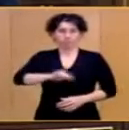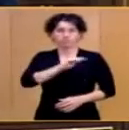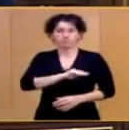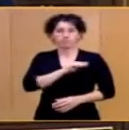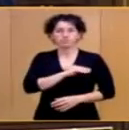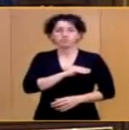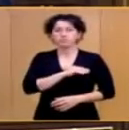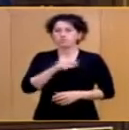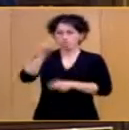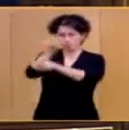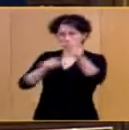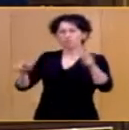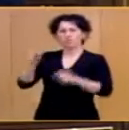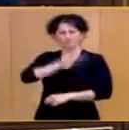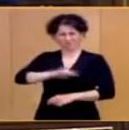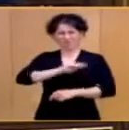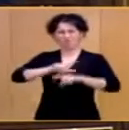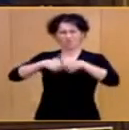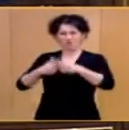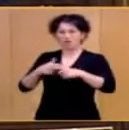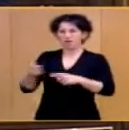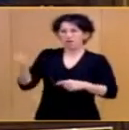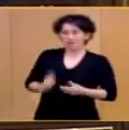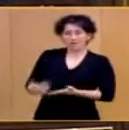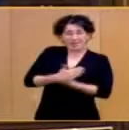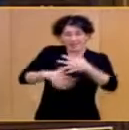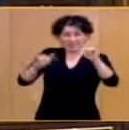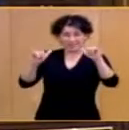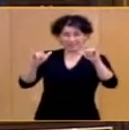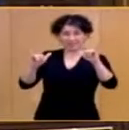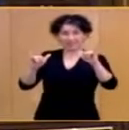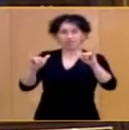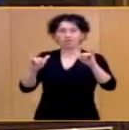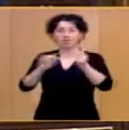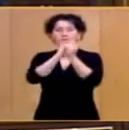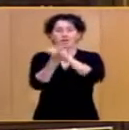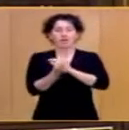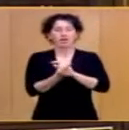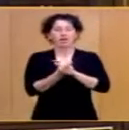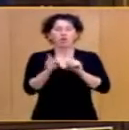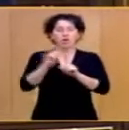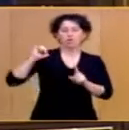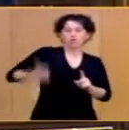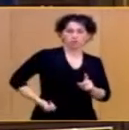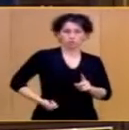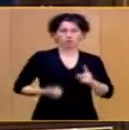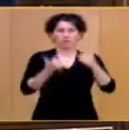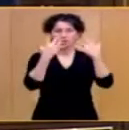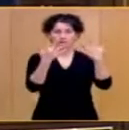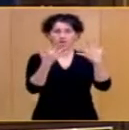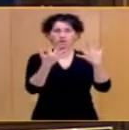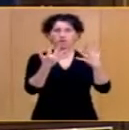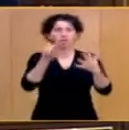mientras centenares de miles de hogares carecen de ingresos, las 10 mayores fortunas acaparen el 3% del